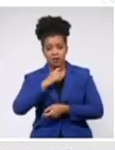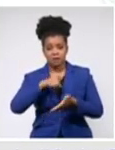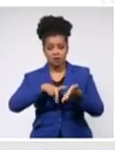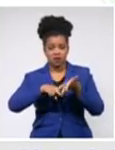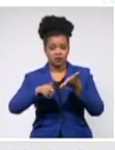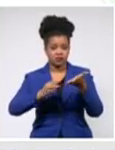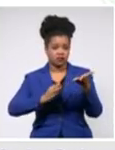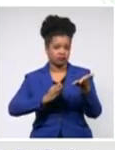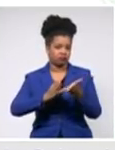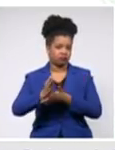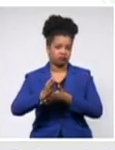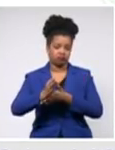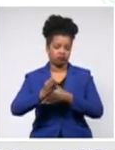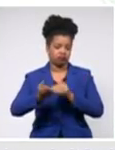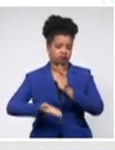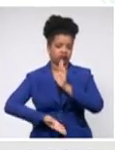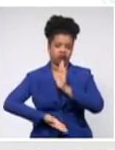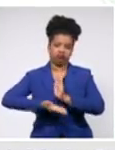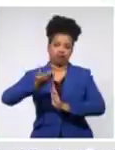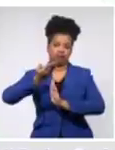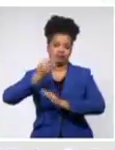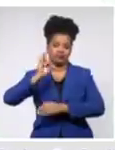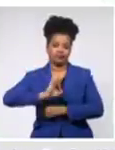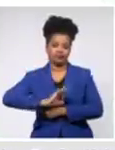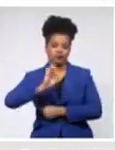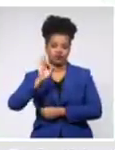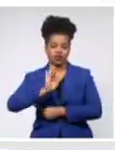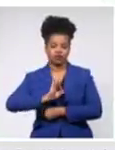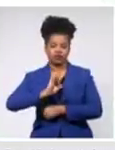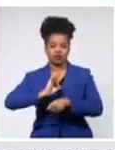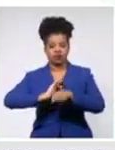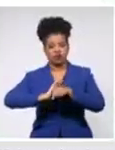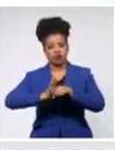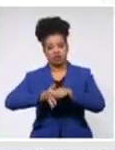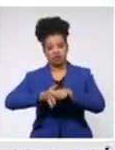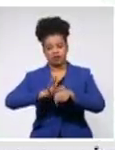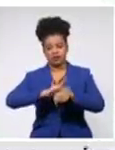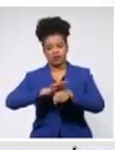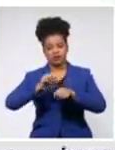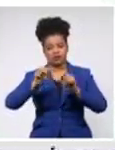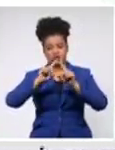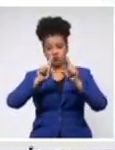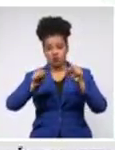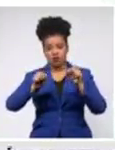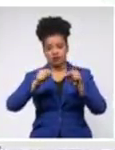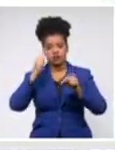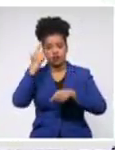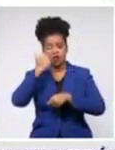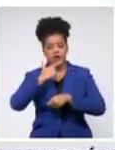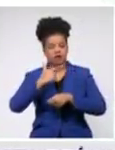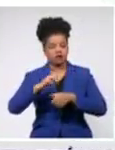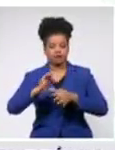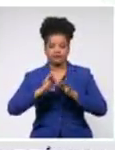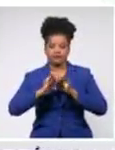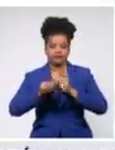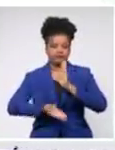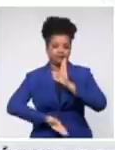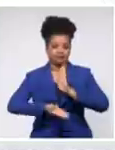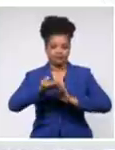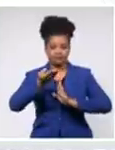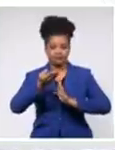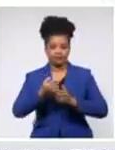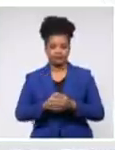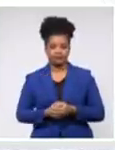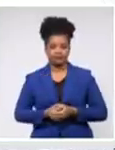tasa más elevada de nuestro país. Estamos hablando de una tasa de